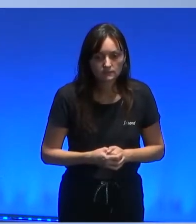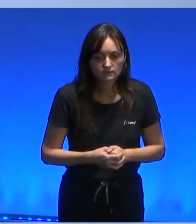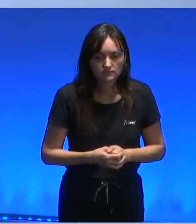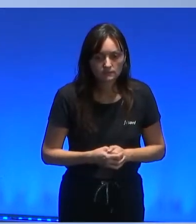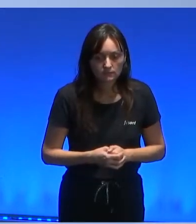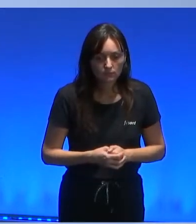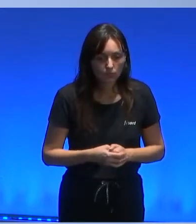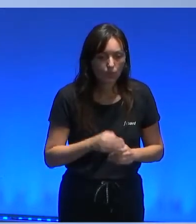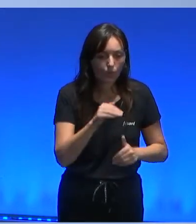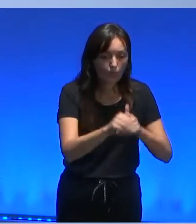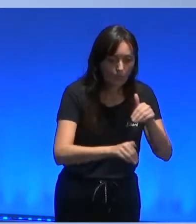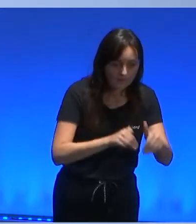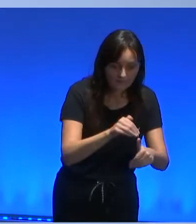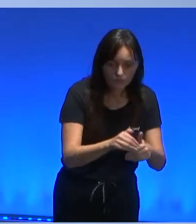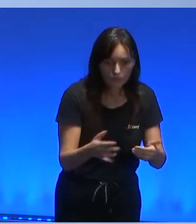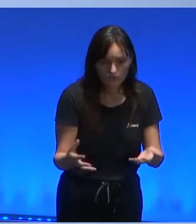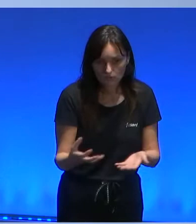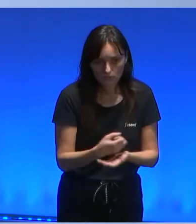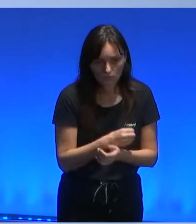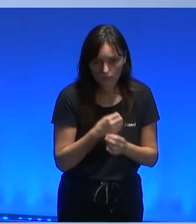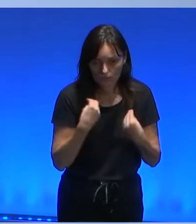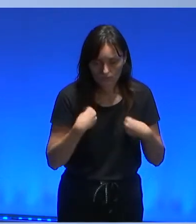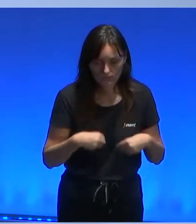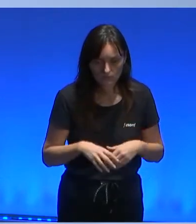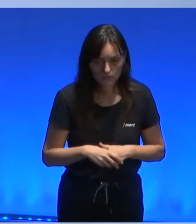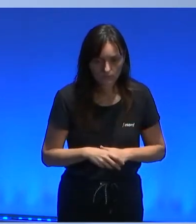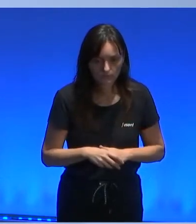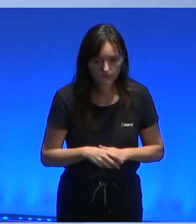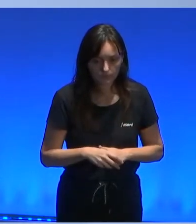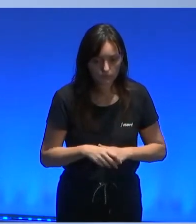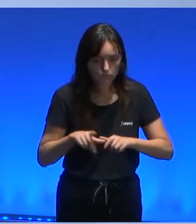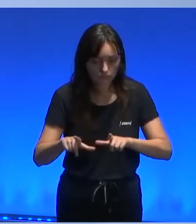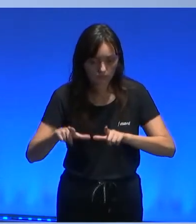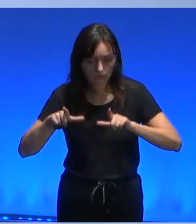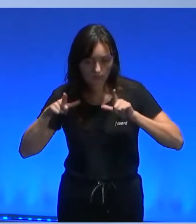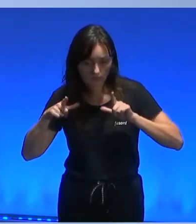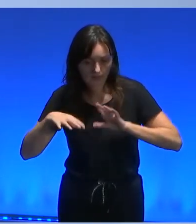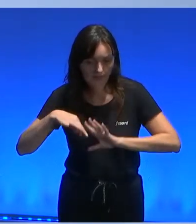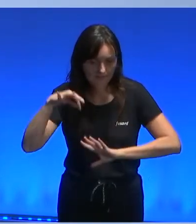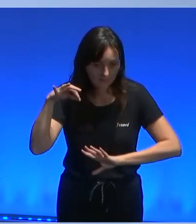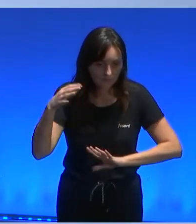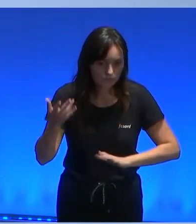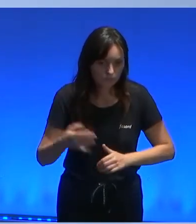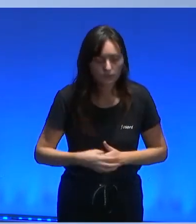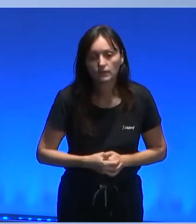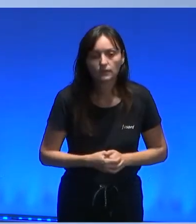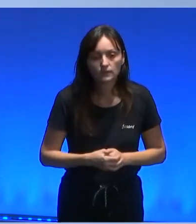las elecciones, los candidatos a las elecciones,